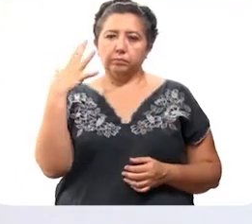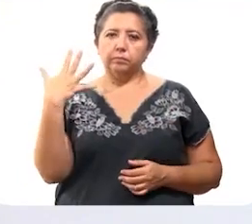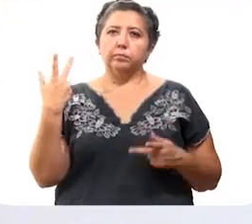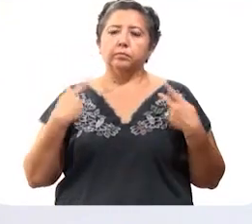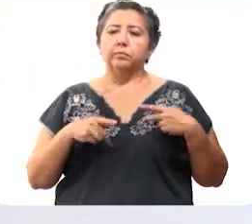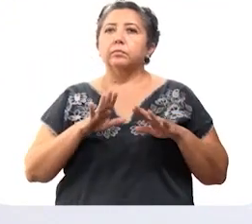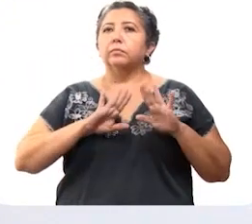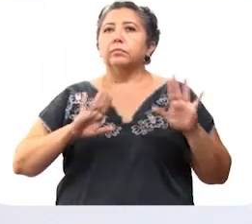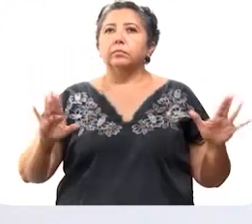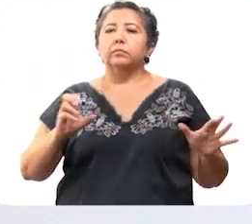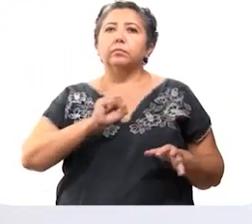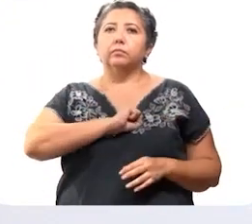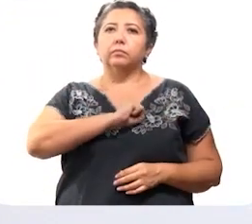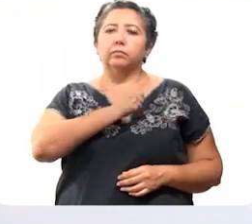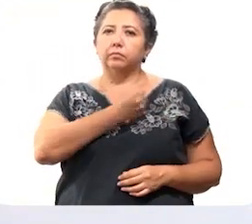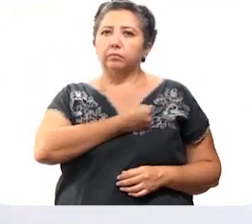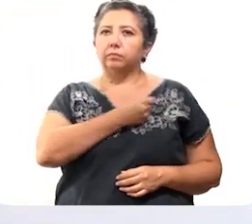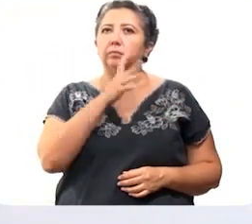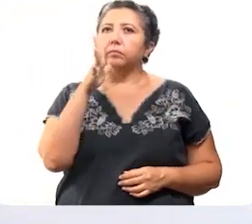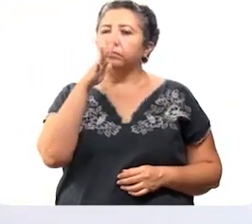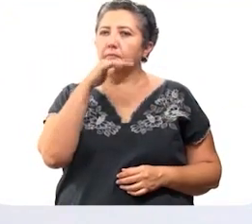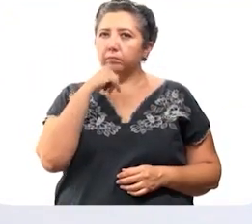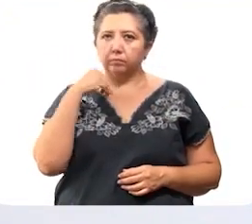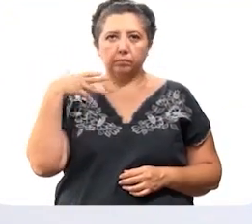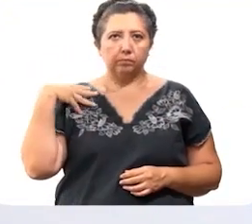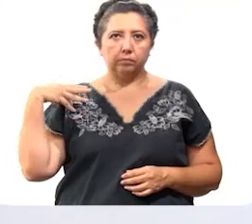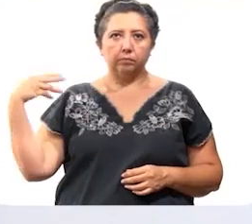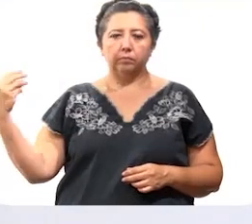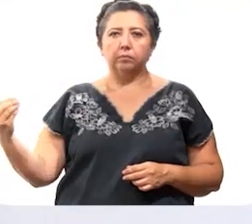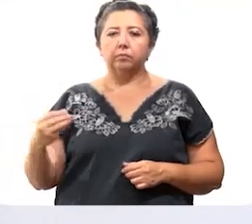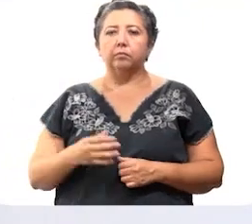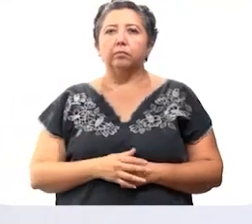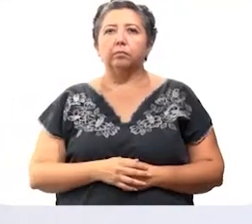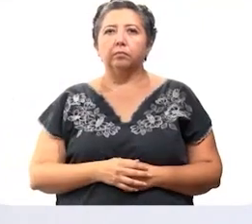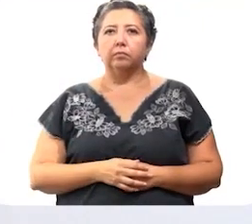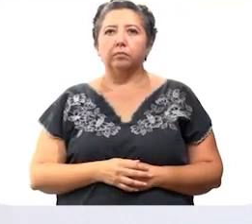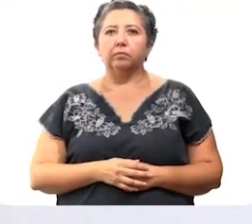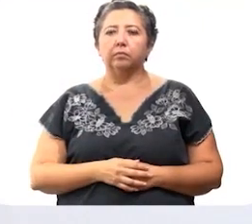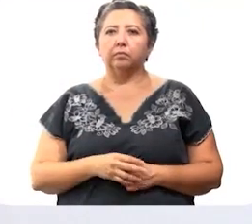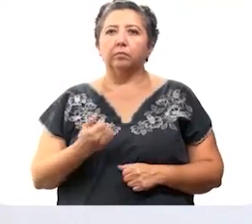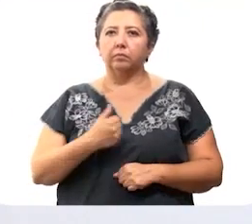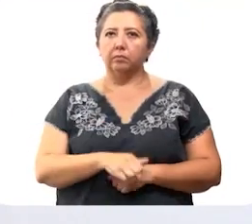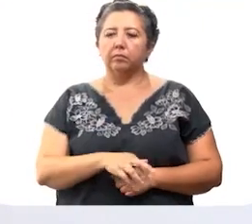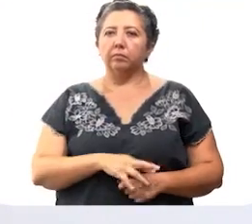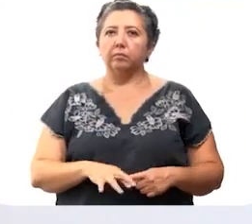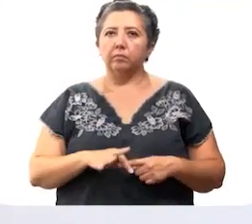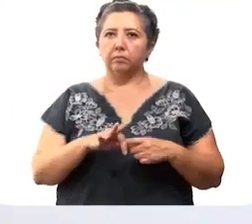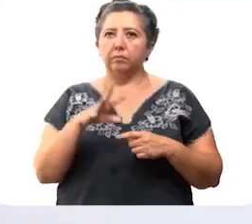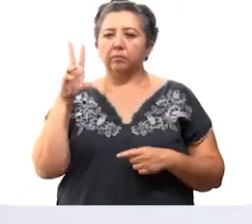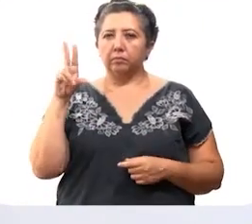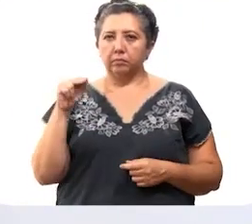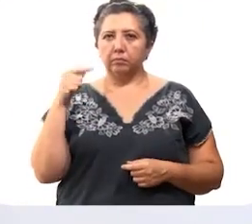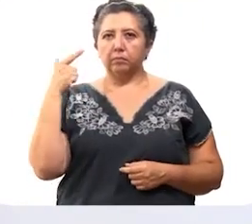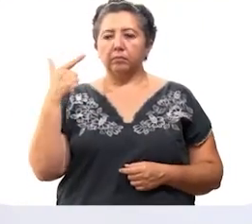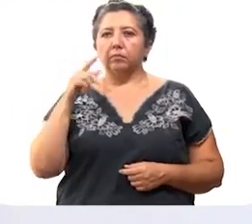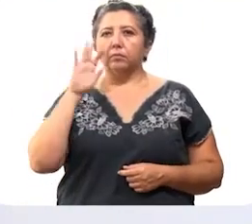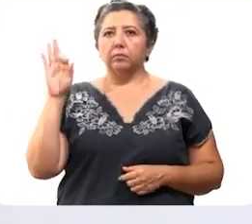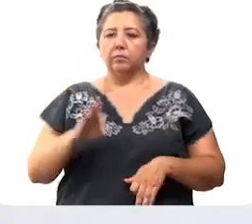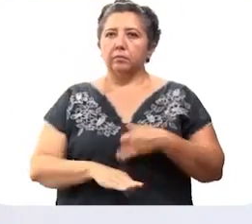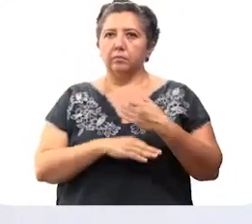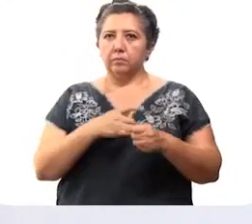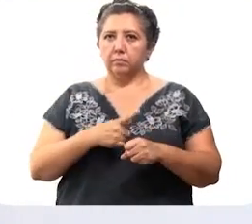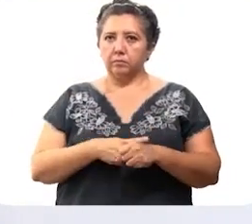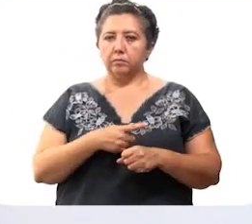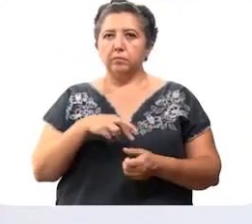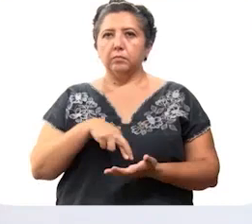59.505 pacientes ya se recuperaron, no presentan síntomas ni pueden contagiar. Esta cifra representa el 87%